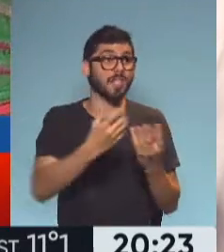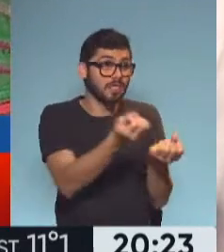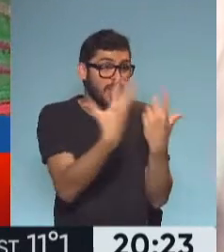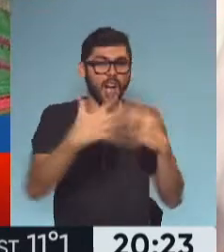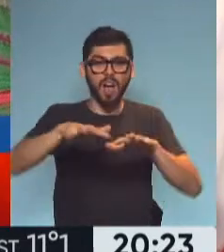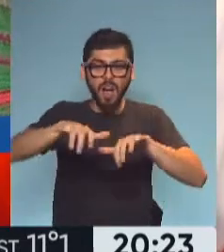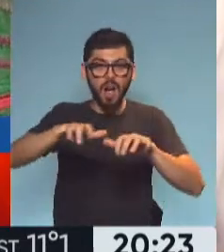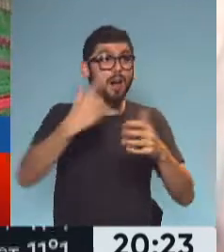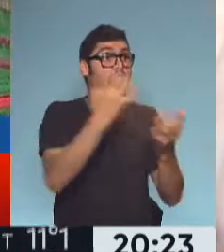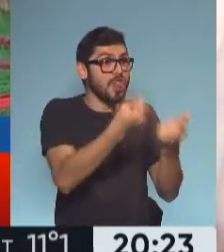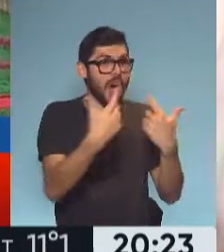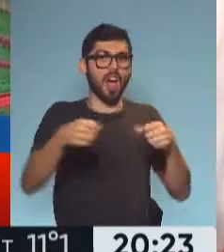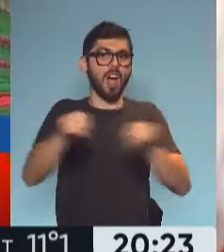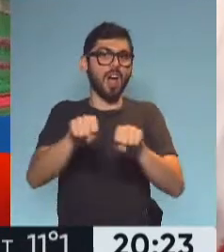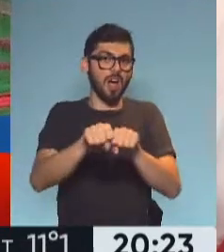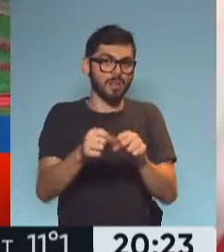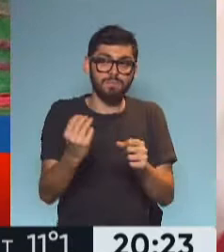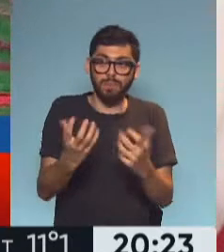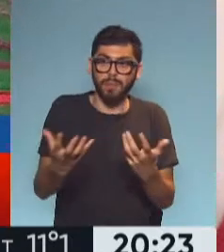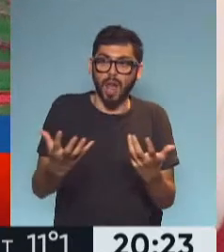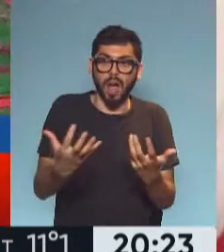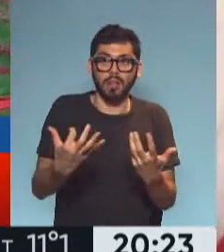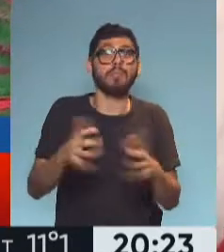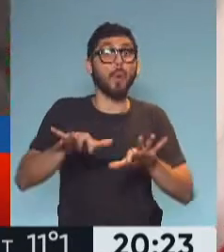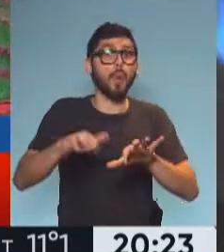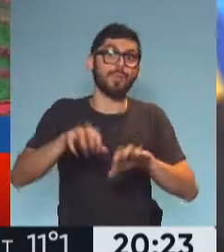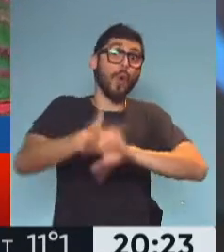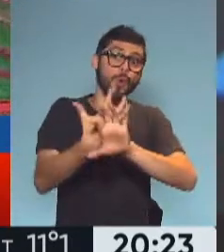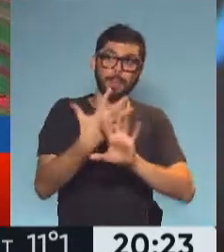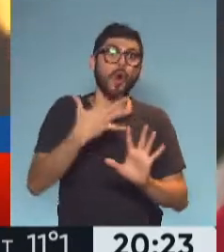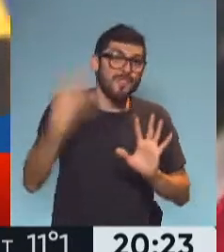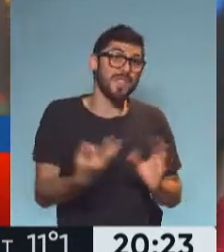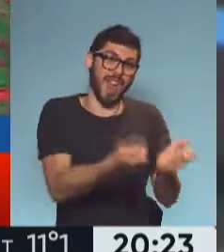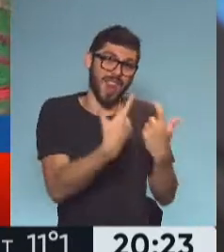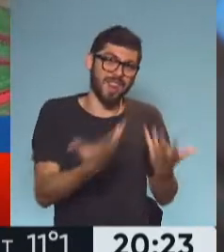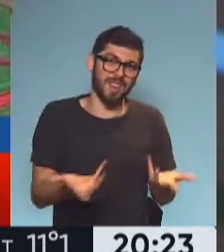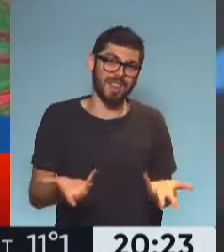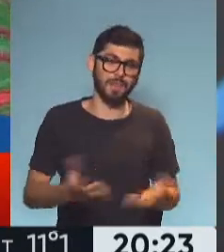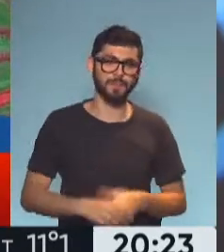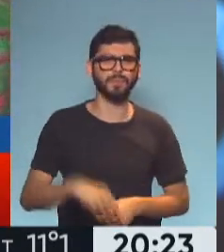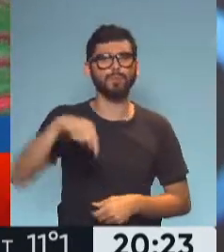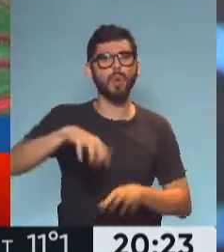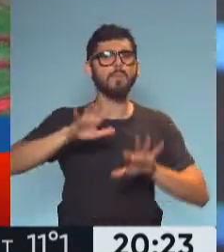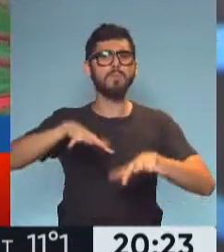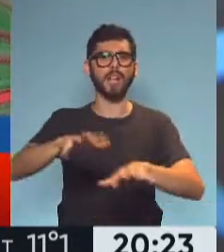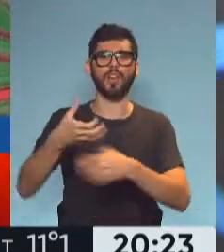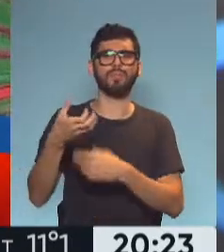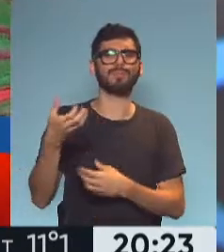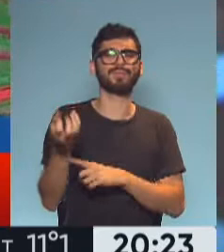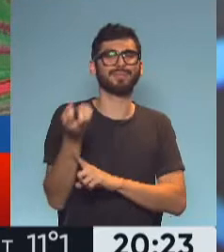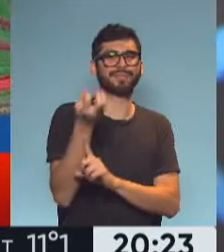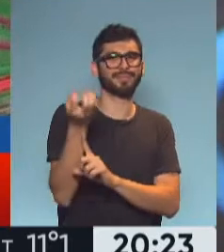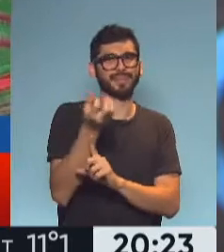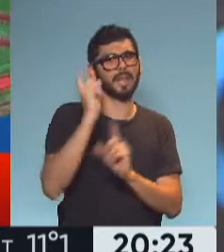equipos, además, para garantizar esa virtualidad. Esta marcha de hoy de antorchas es también en homenaje a